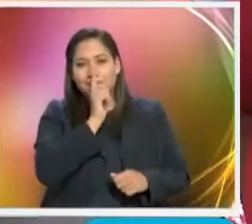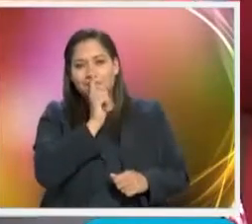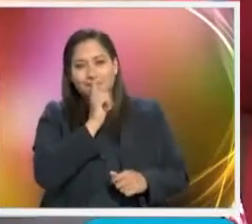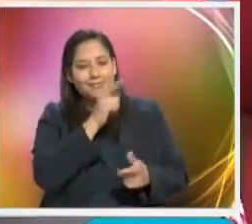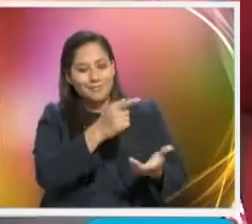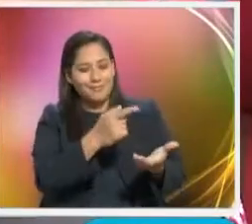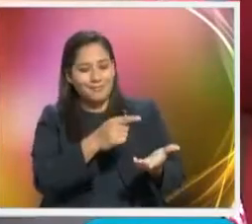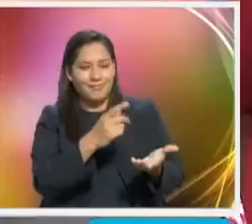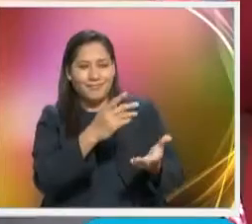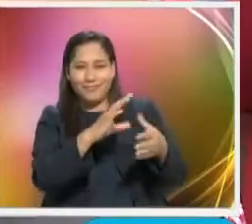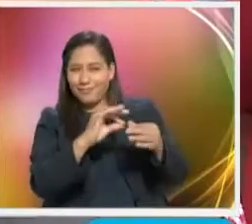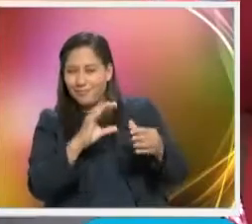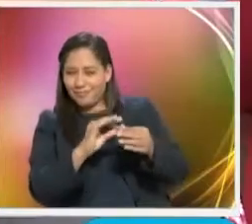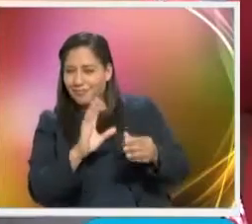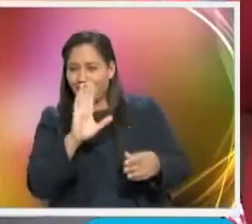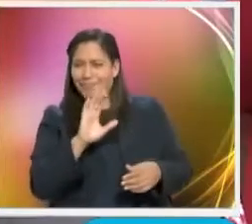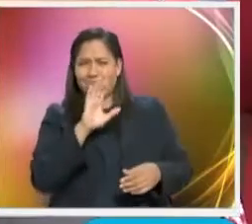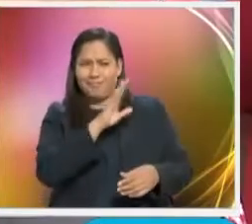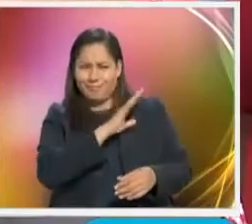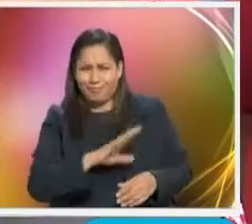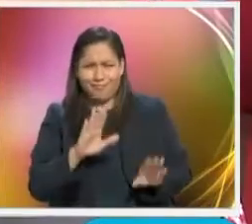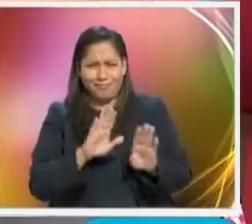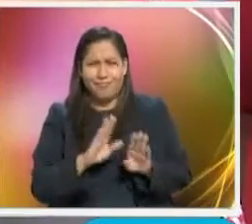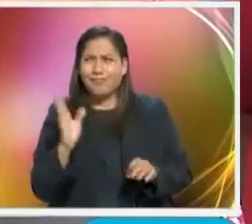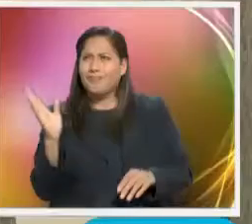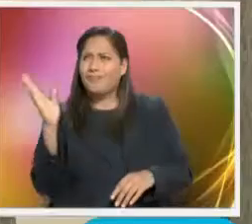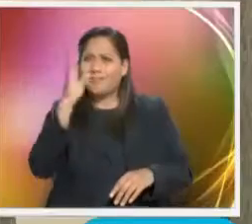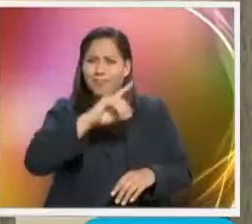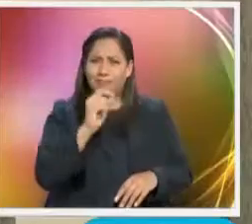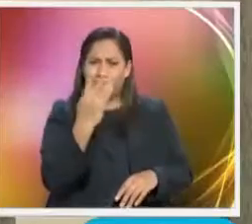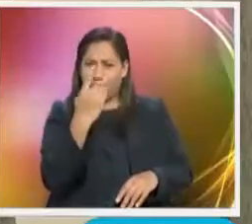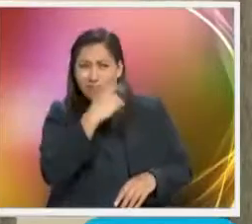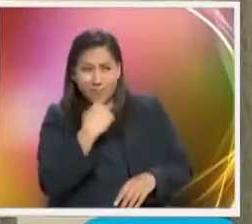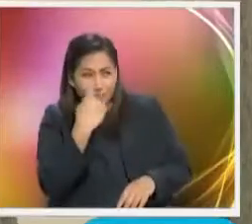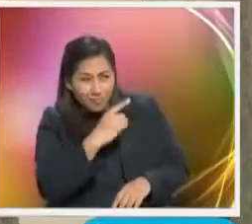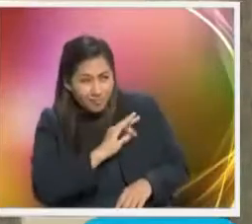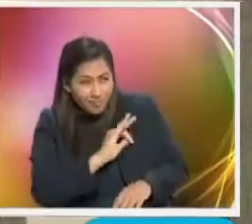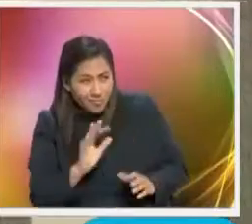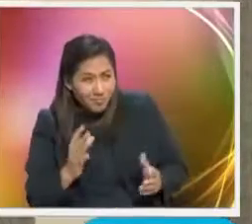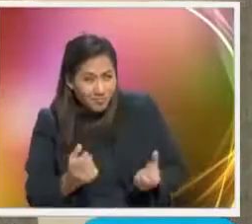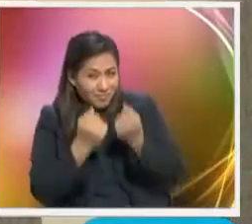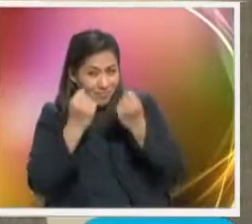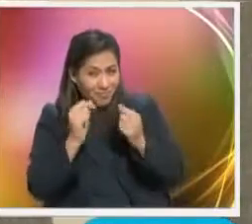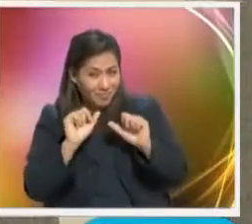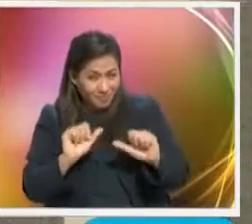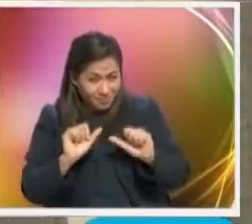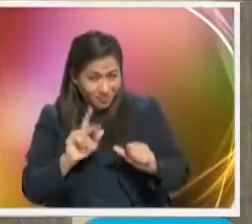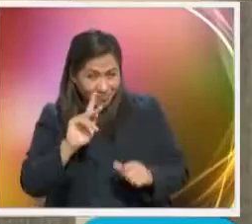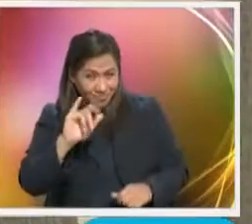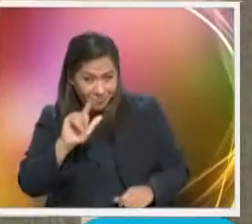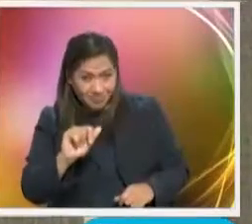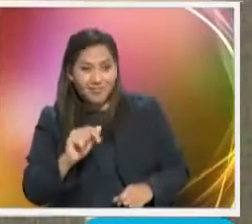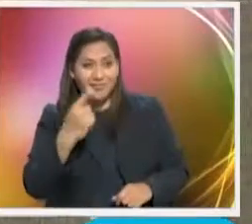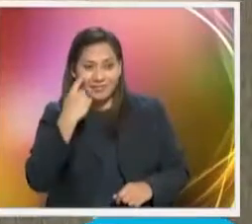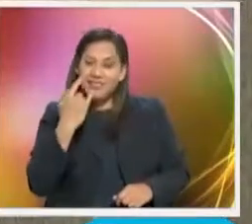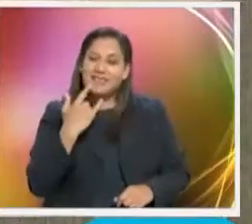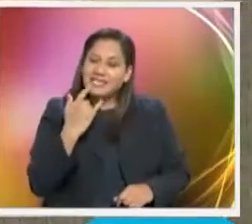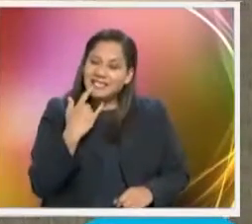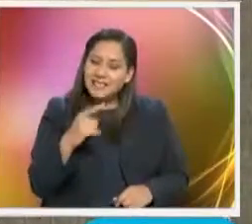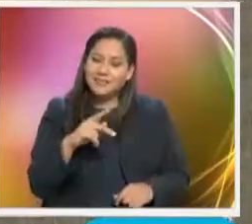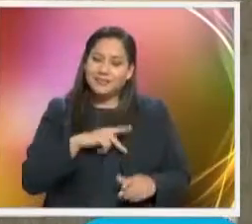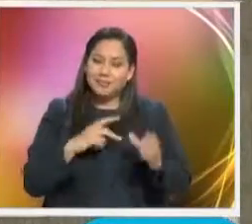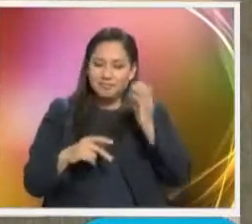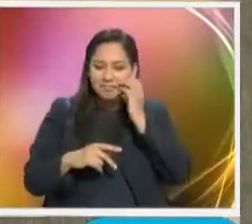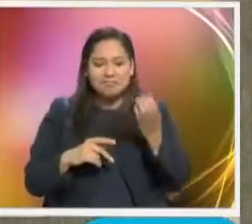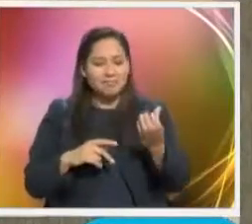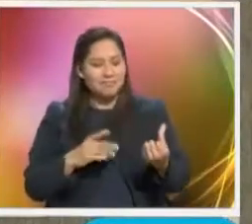vas a contar. Por porque supuesto. parece increíble poder sobrevivir las Por 24 supuesto, horas. vamos a convertirlos el día de hoy en verdaderos guerreros de su